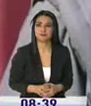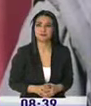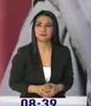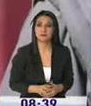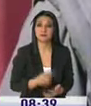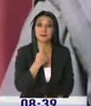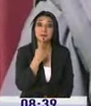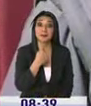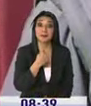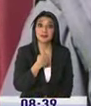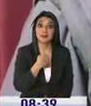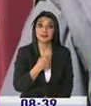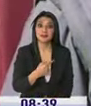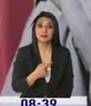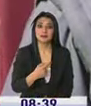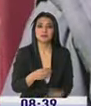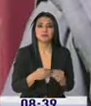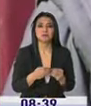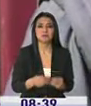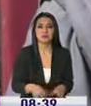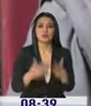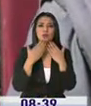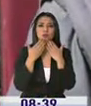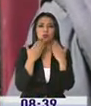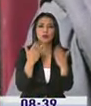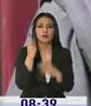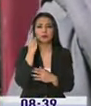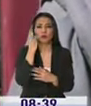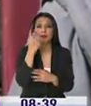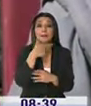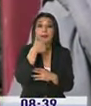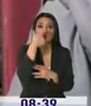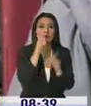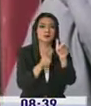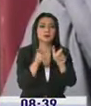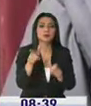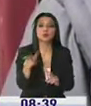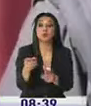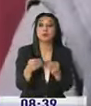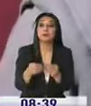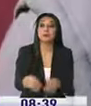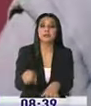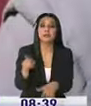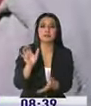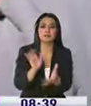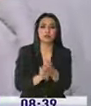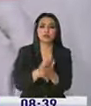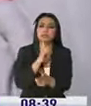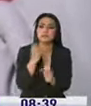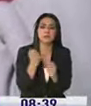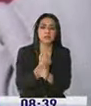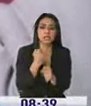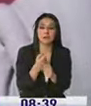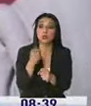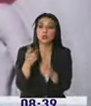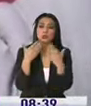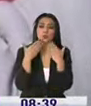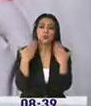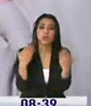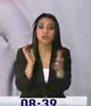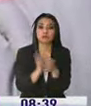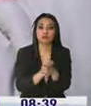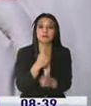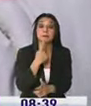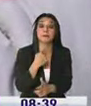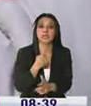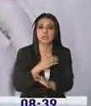lo único que se dijo es que perdí una buena mujer de trabajo y me da vergüenza ante la gente. porque usted siempre ha trabajado, ha sido una buena mujer, dijo.